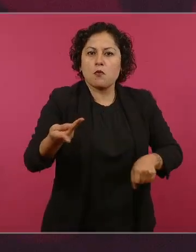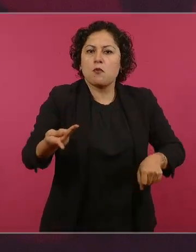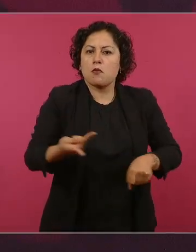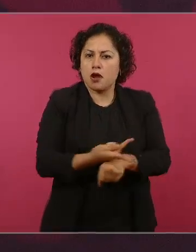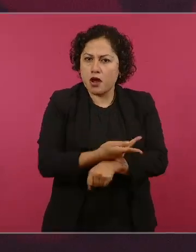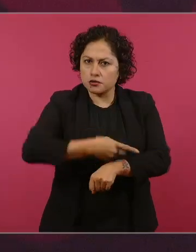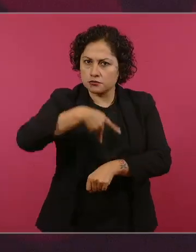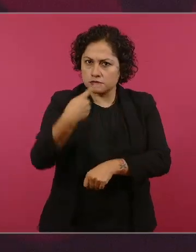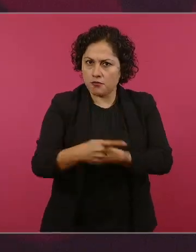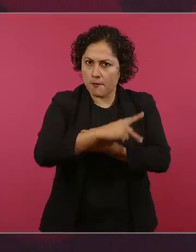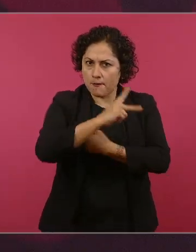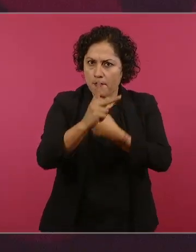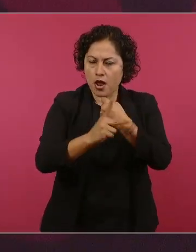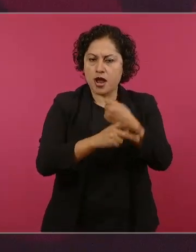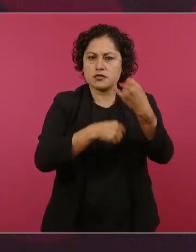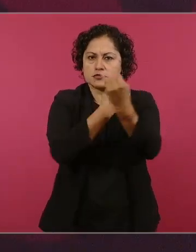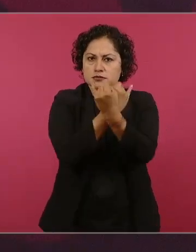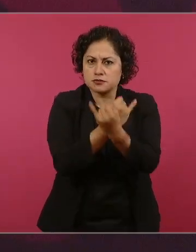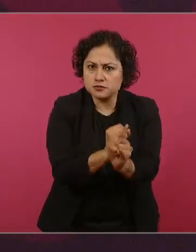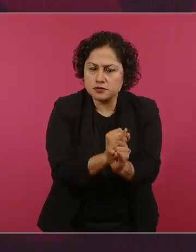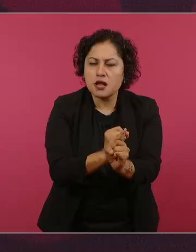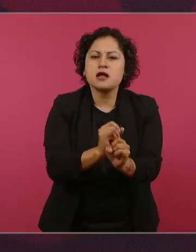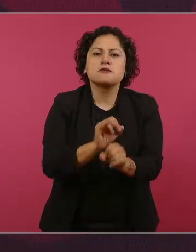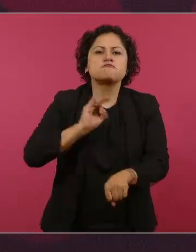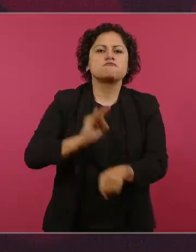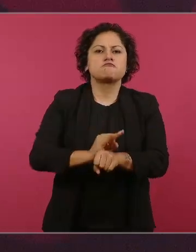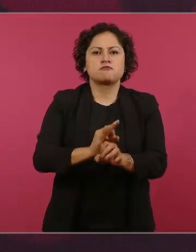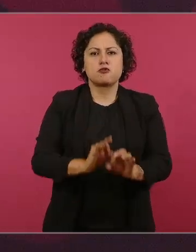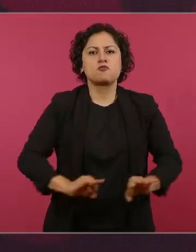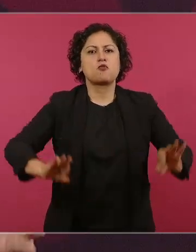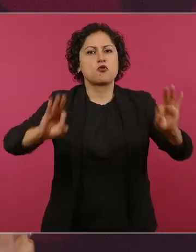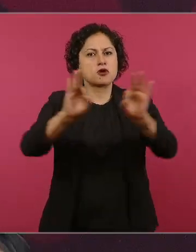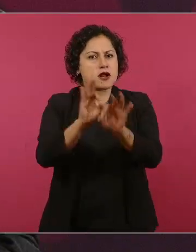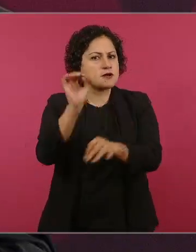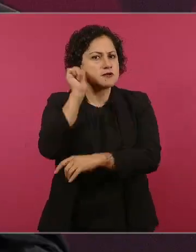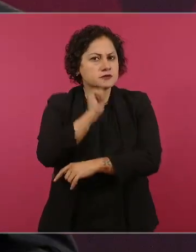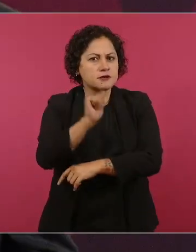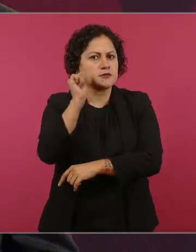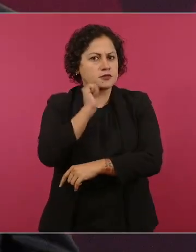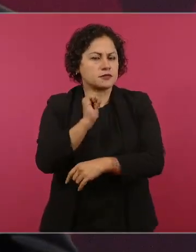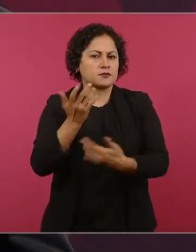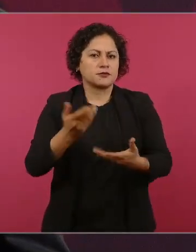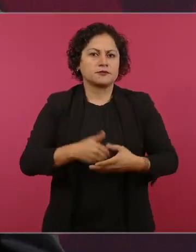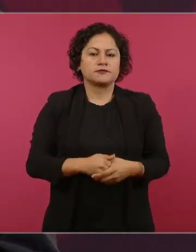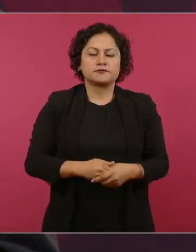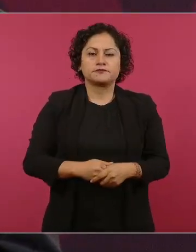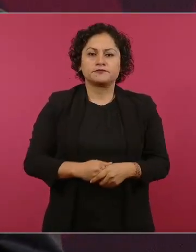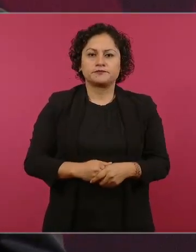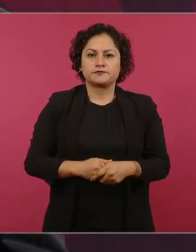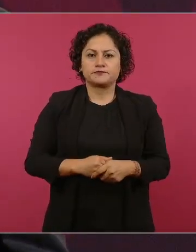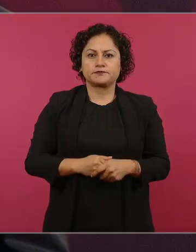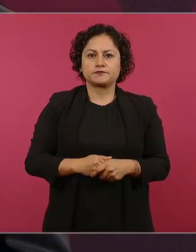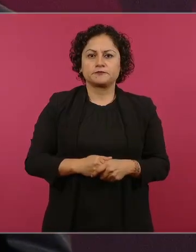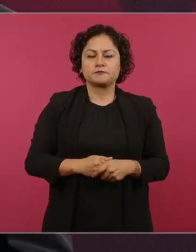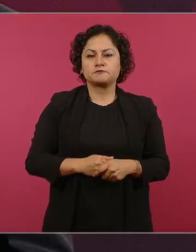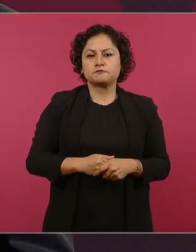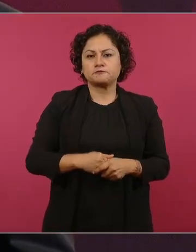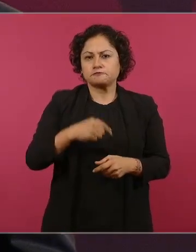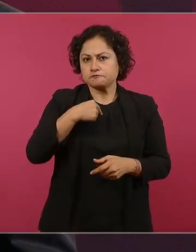tiene defenderla en todo momento. Yo creo que ya lo que dijimos ayer